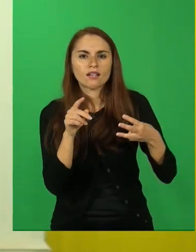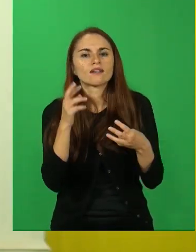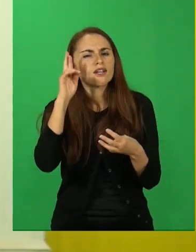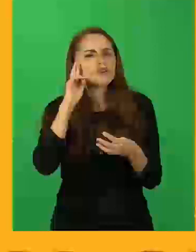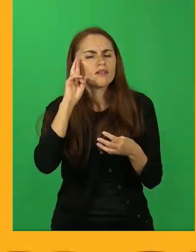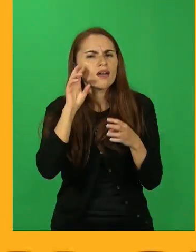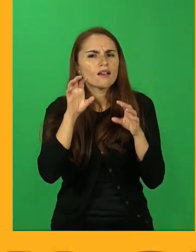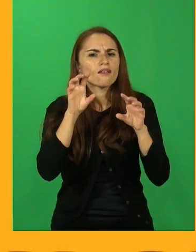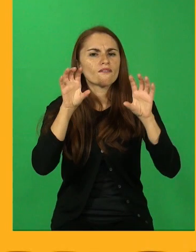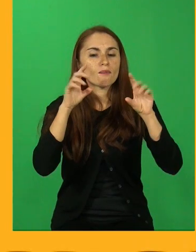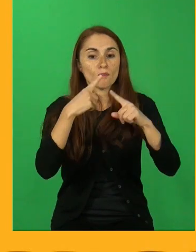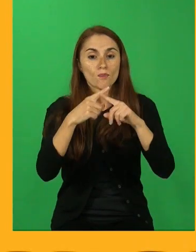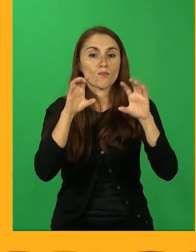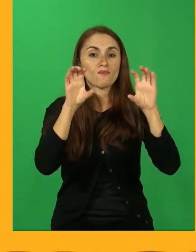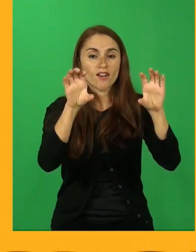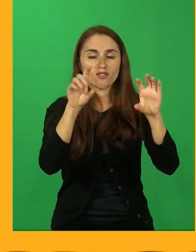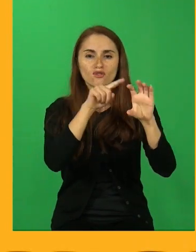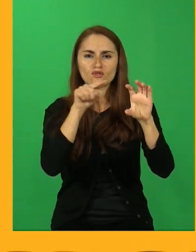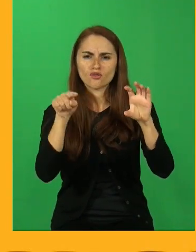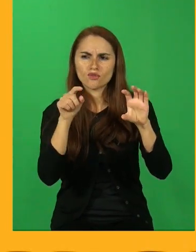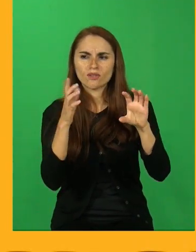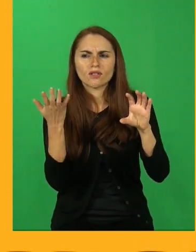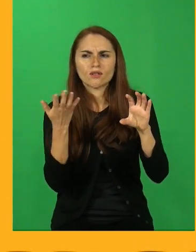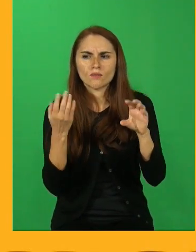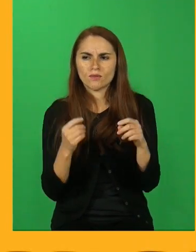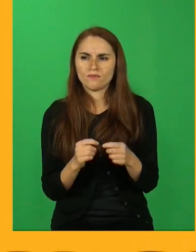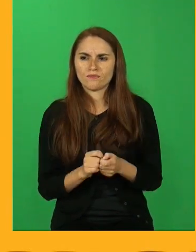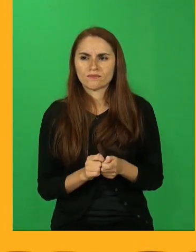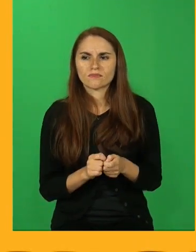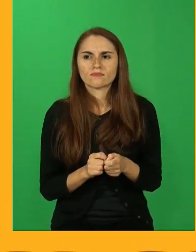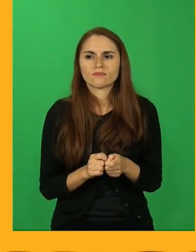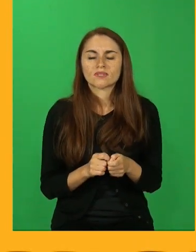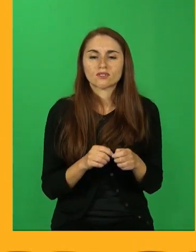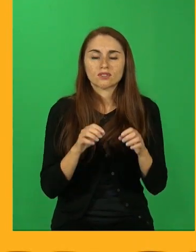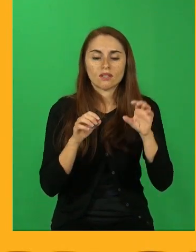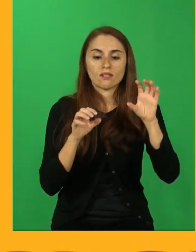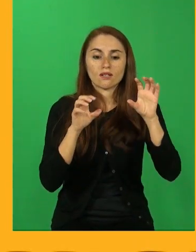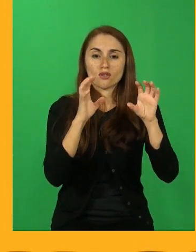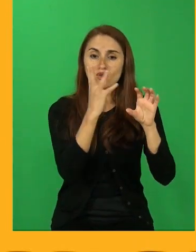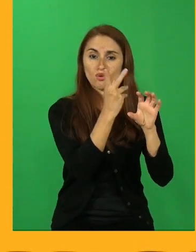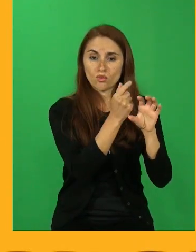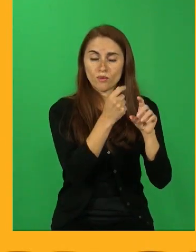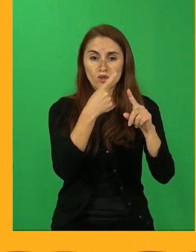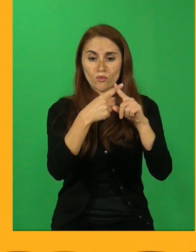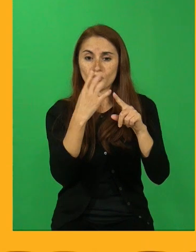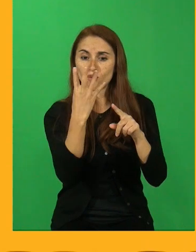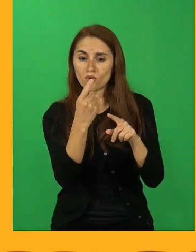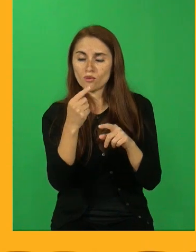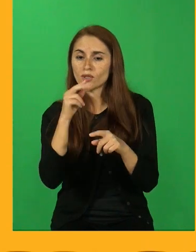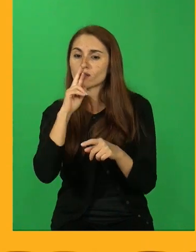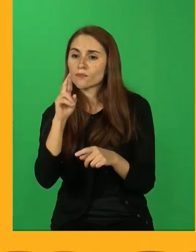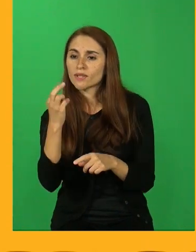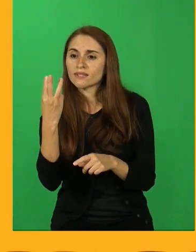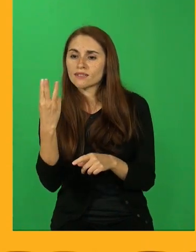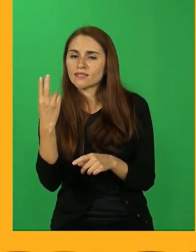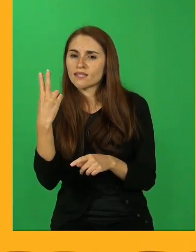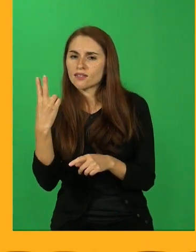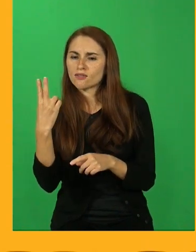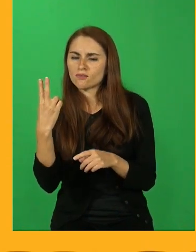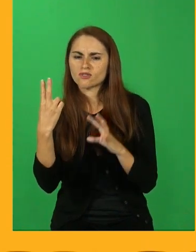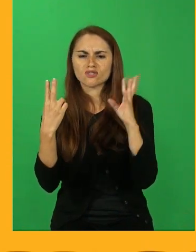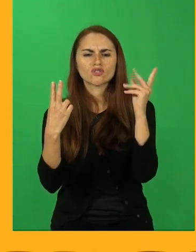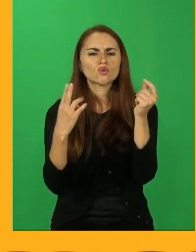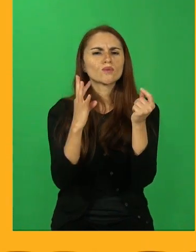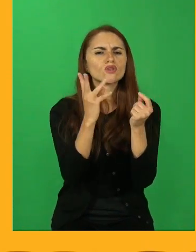factores y encontrar todos los números que multiplicados te den 32. Lo estás haciendo entonces en casa,